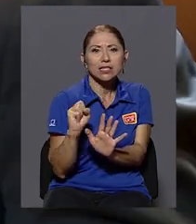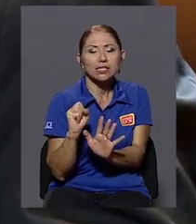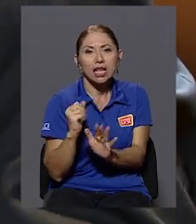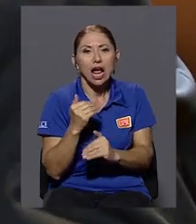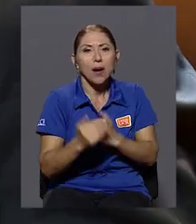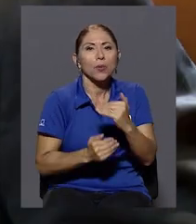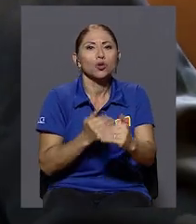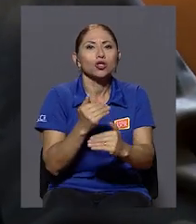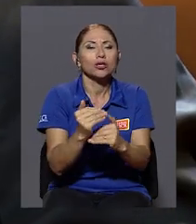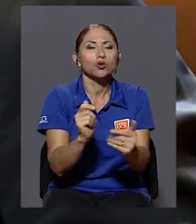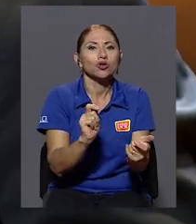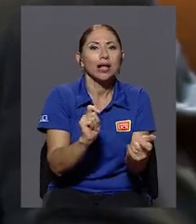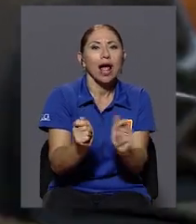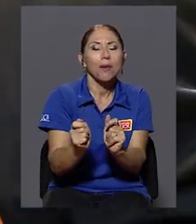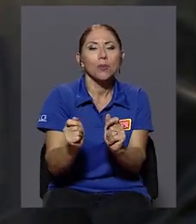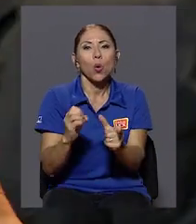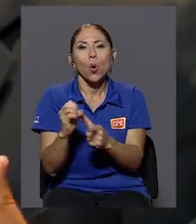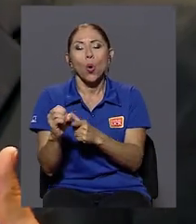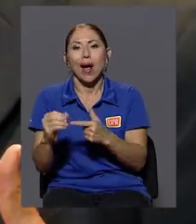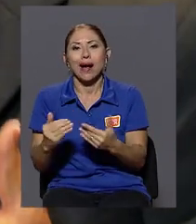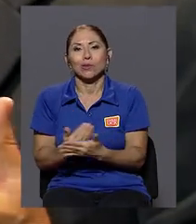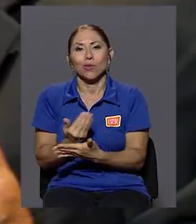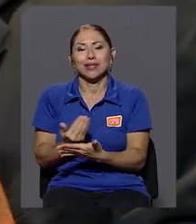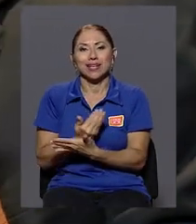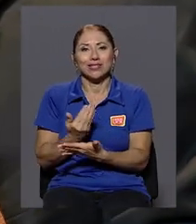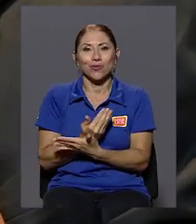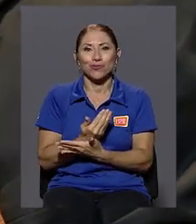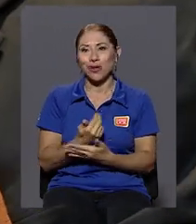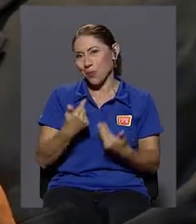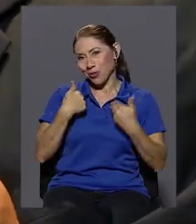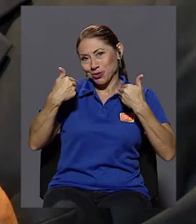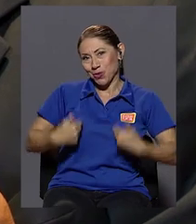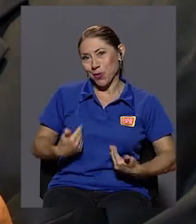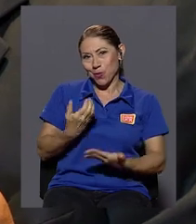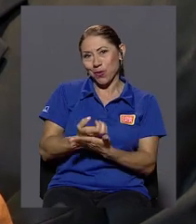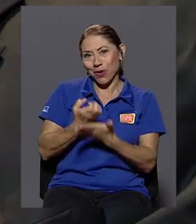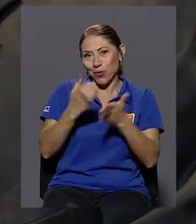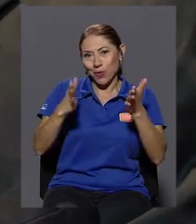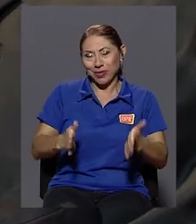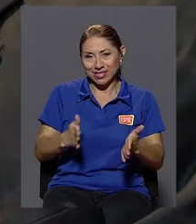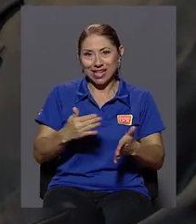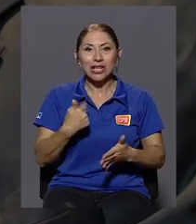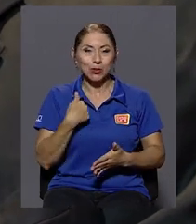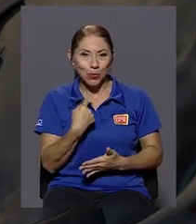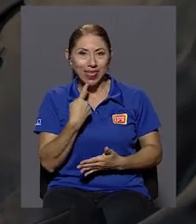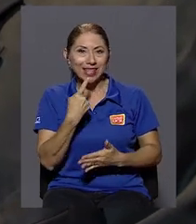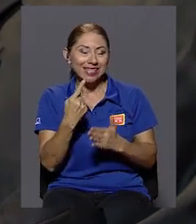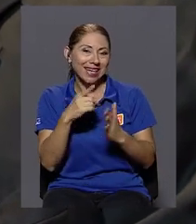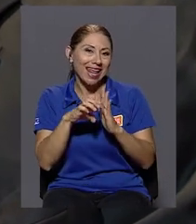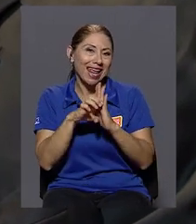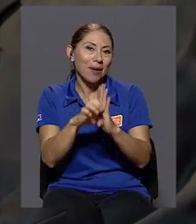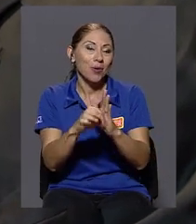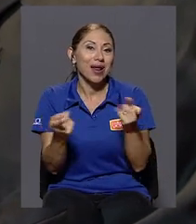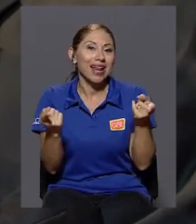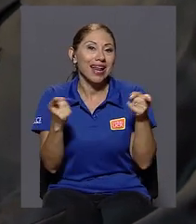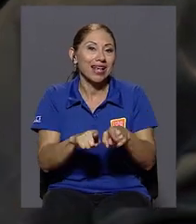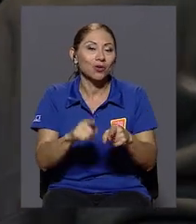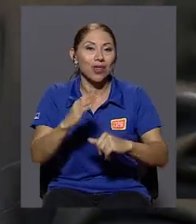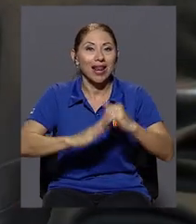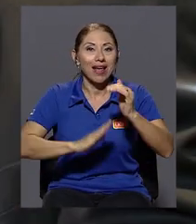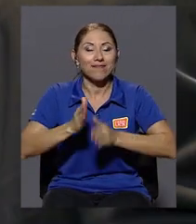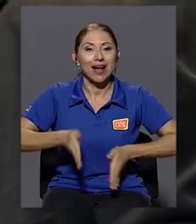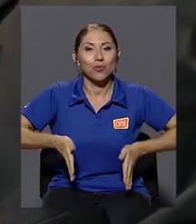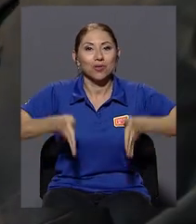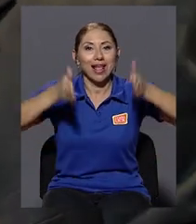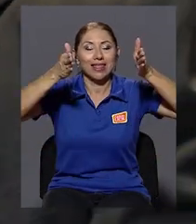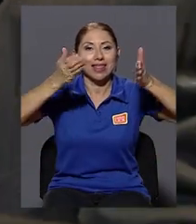sino simplemente de actualización. Déjenme, como economista, referir, por ejemplo, el caso de la Facultad de Economía de la UNAM, que